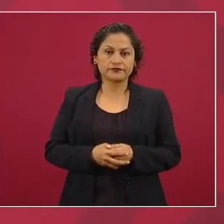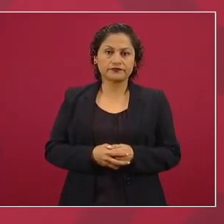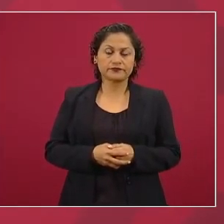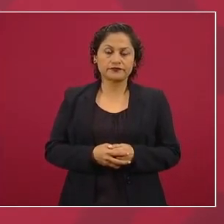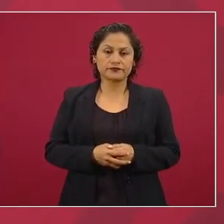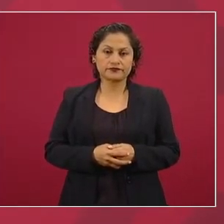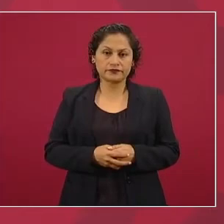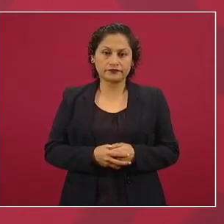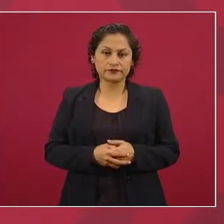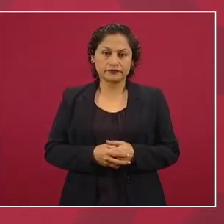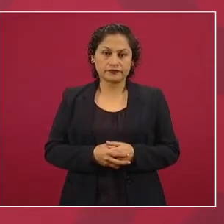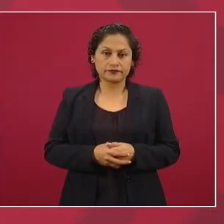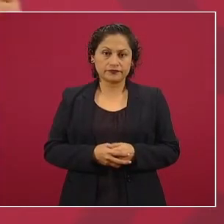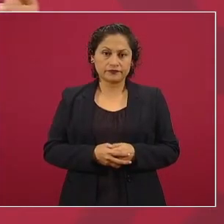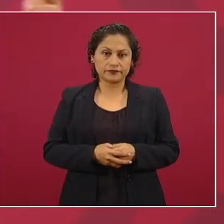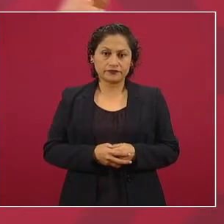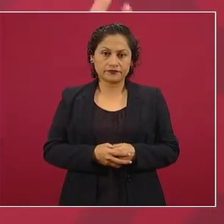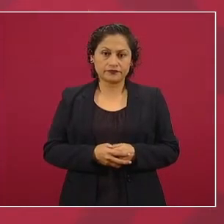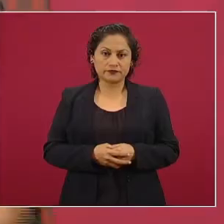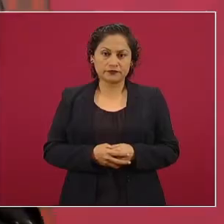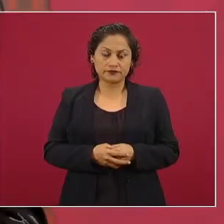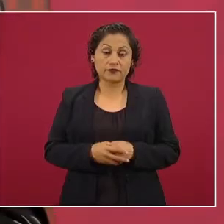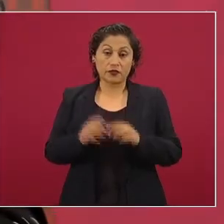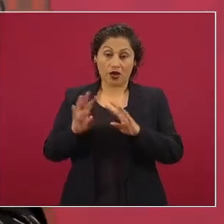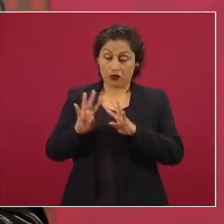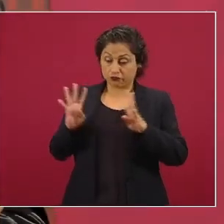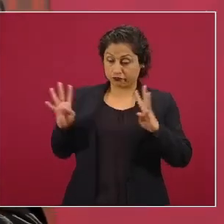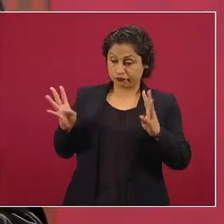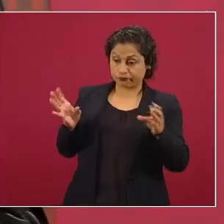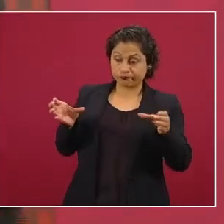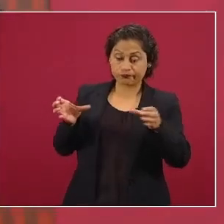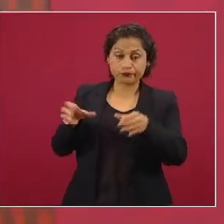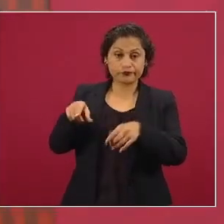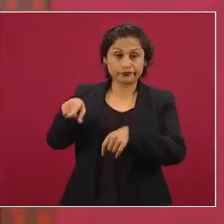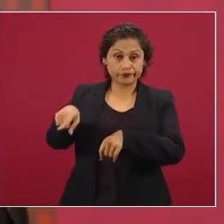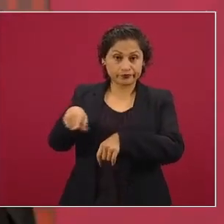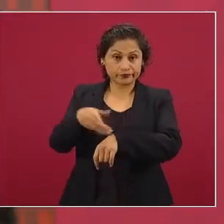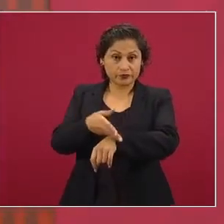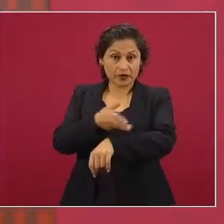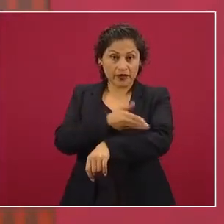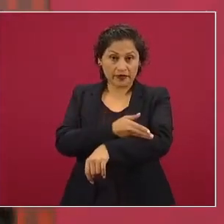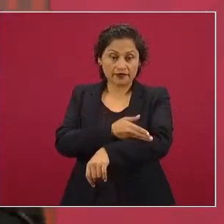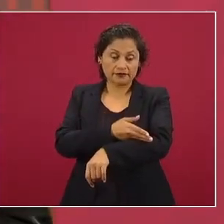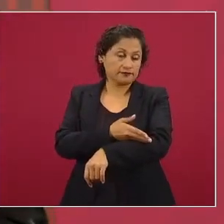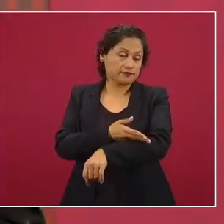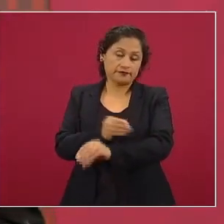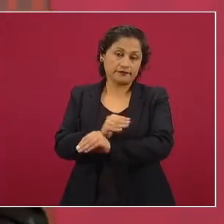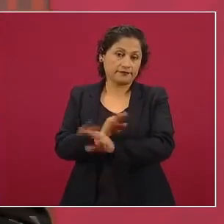Entonces lo rodean y lo traicionan.